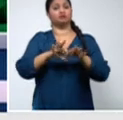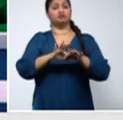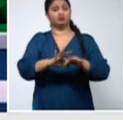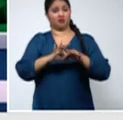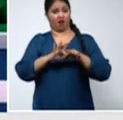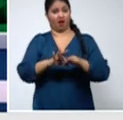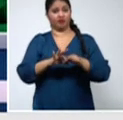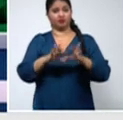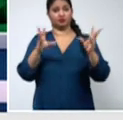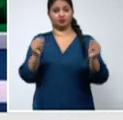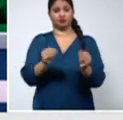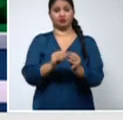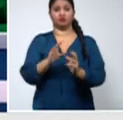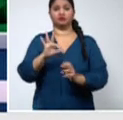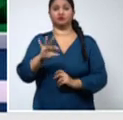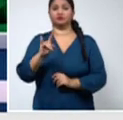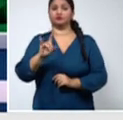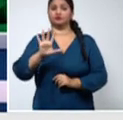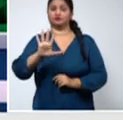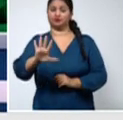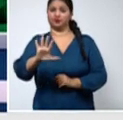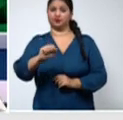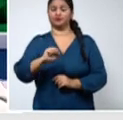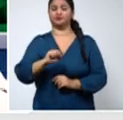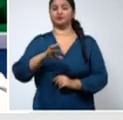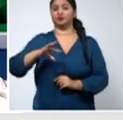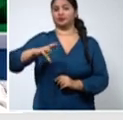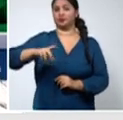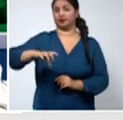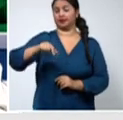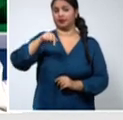895. Pinar del Río con un incremento